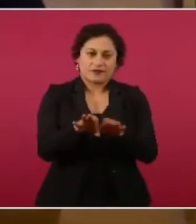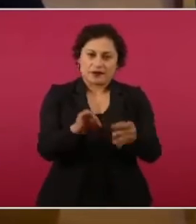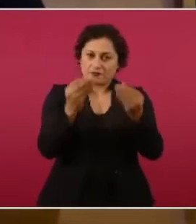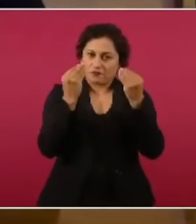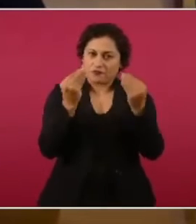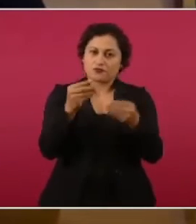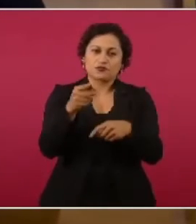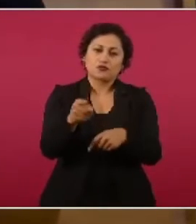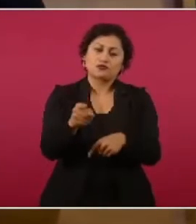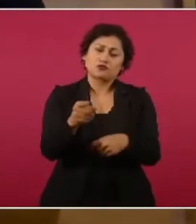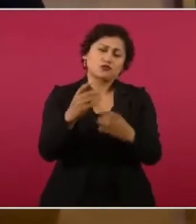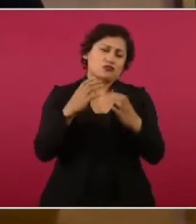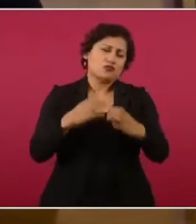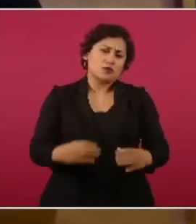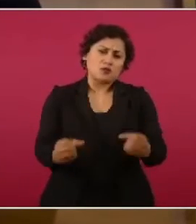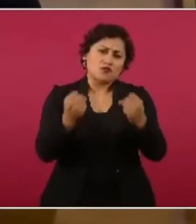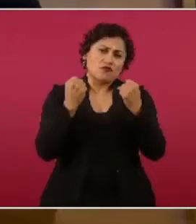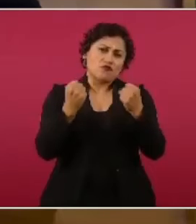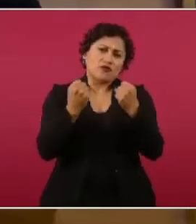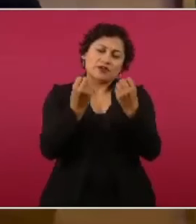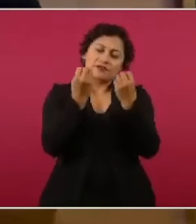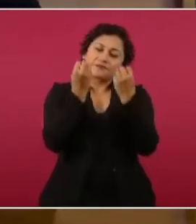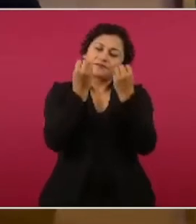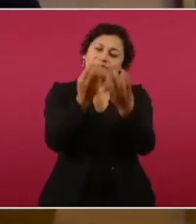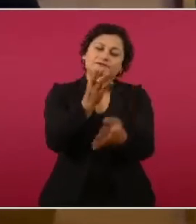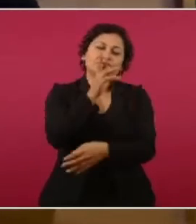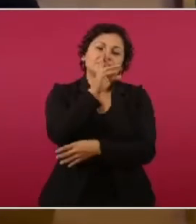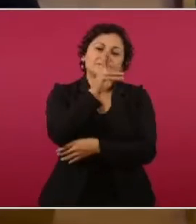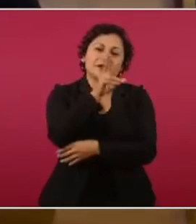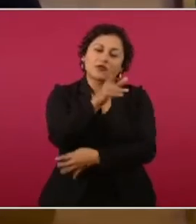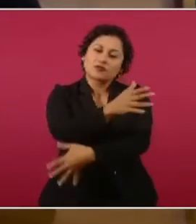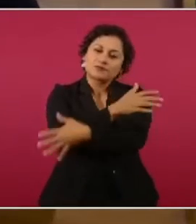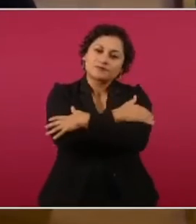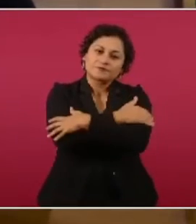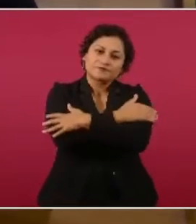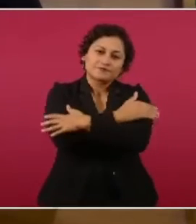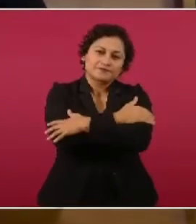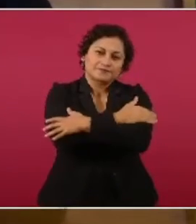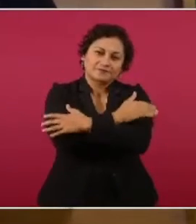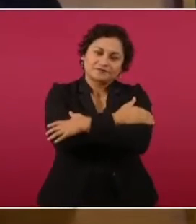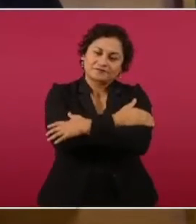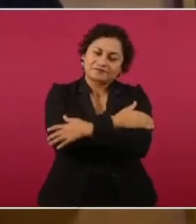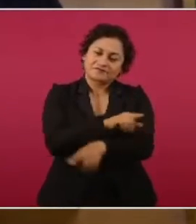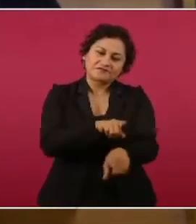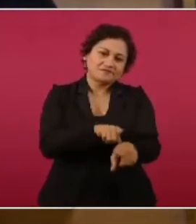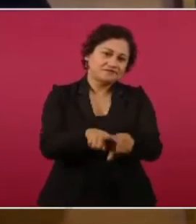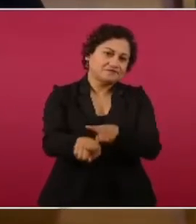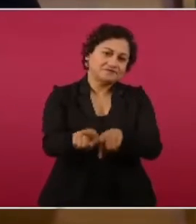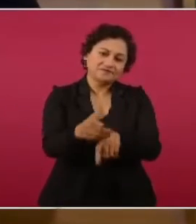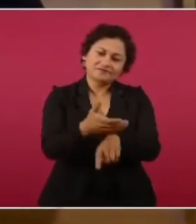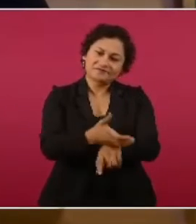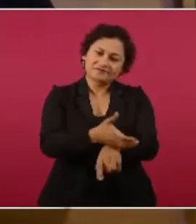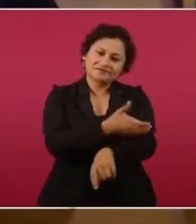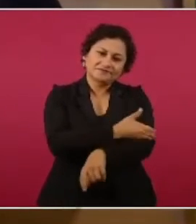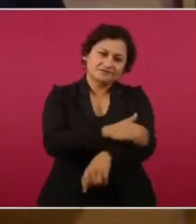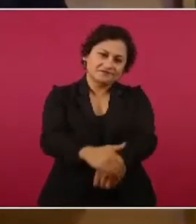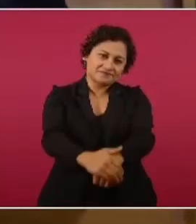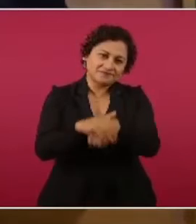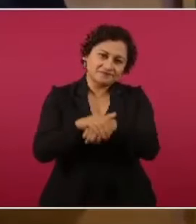te deseo lo mejor. Te mando un abrazo, mi hermano, mi compañero, mi amigo